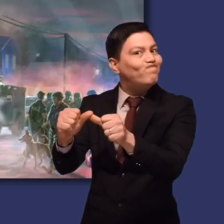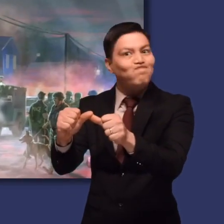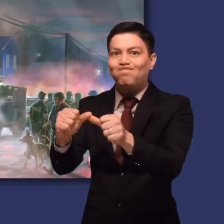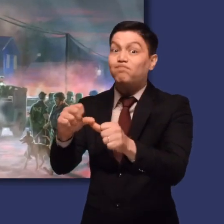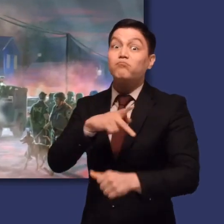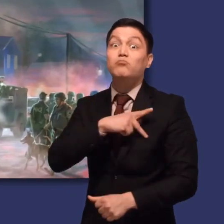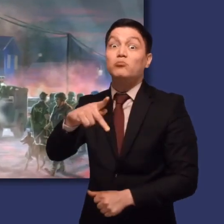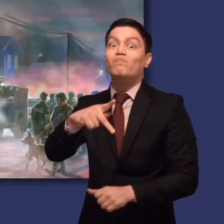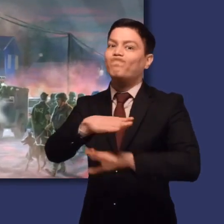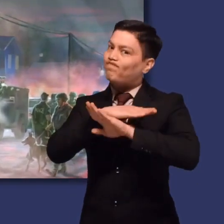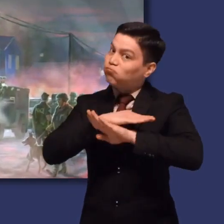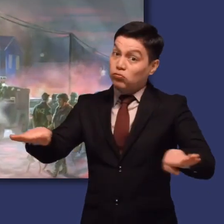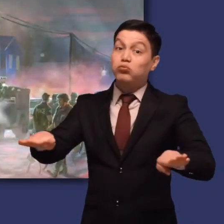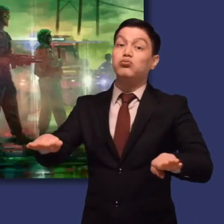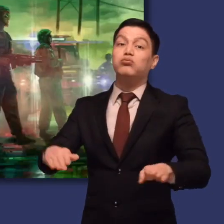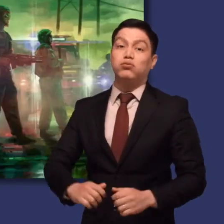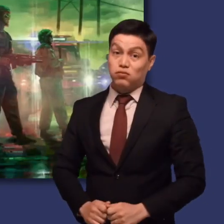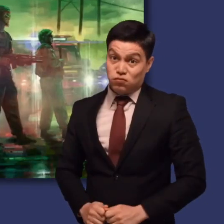siempre.